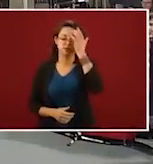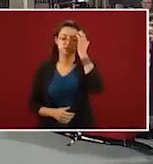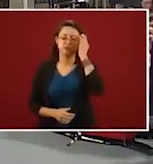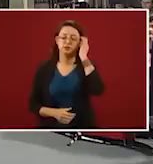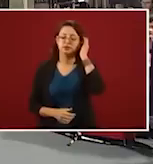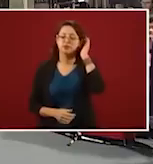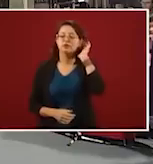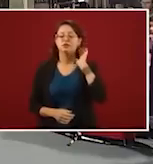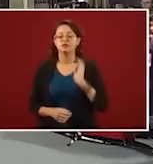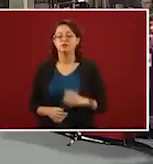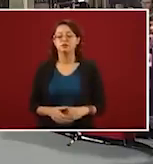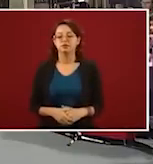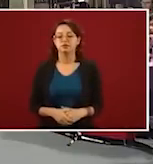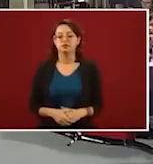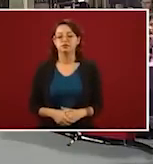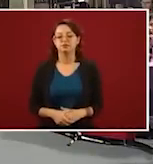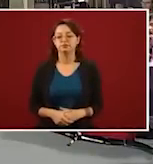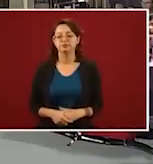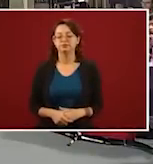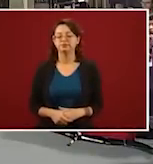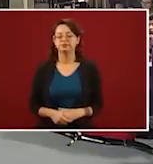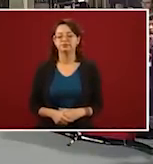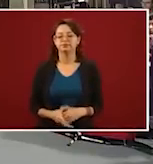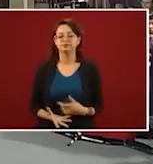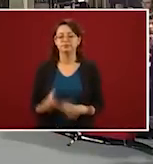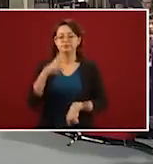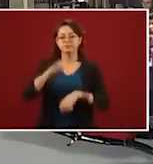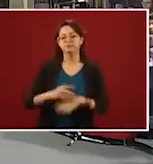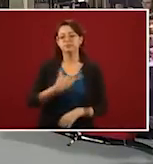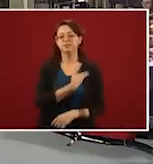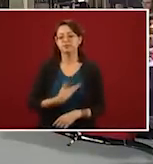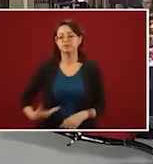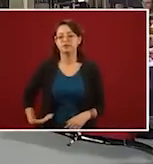Con su permiso, presidente. Buenos días.